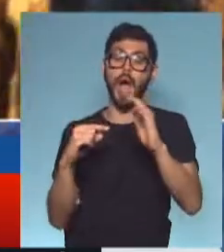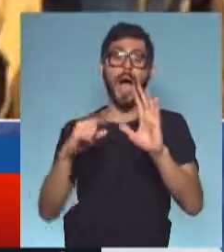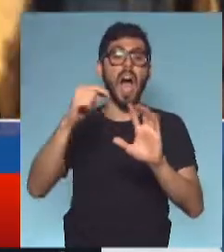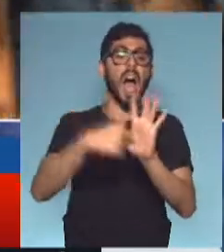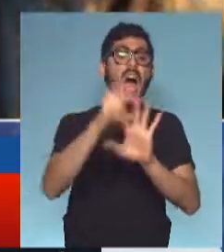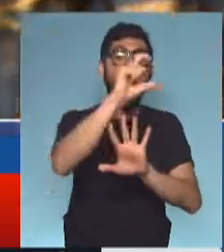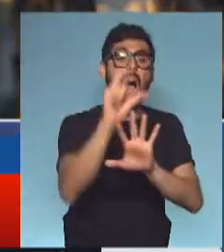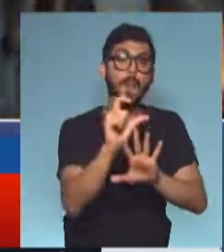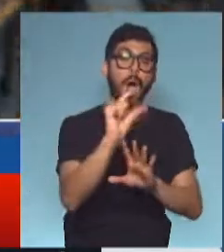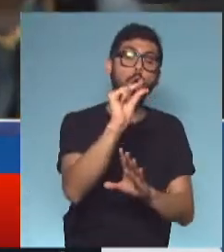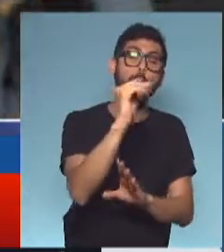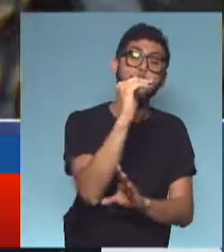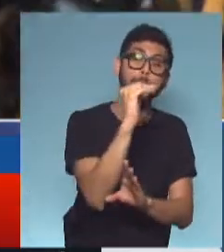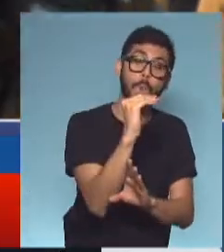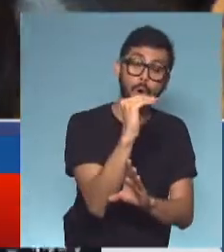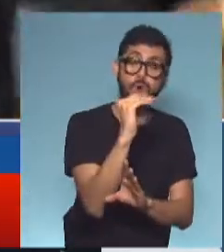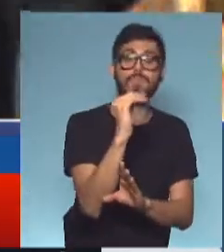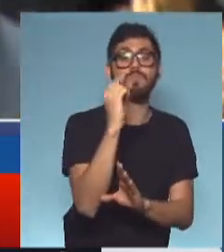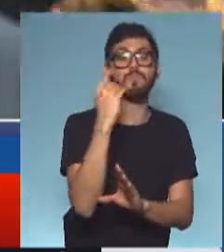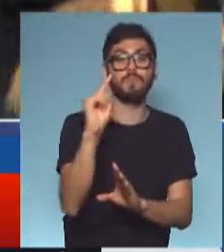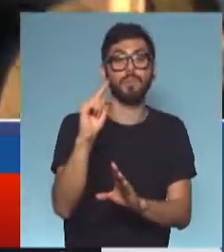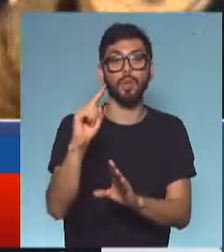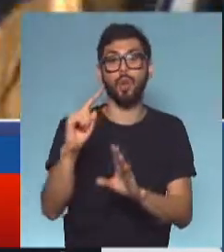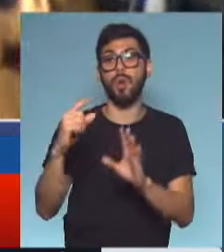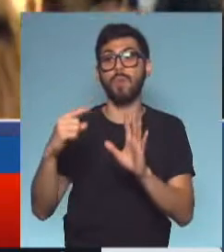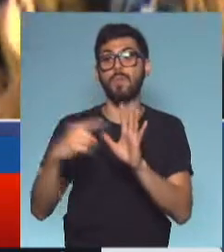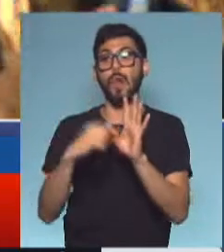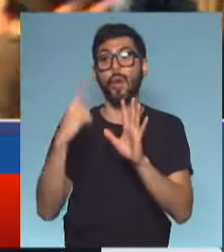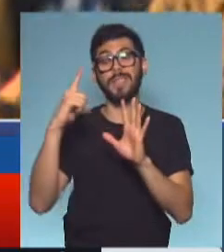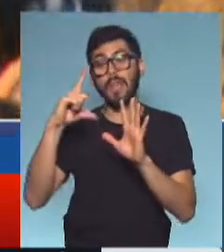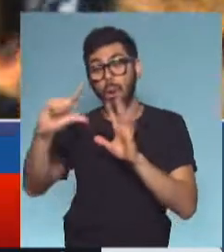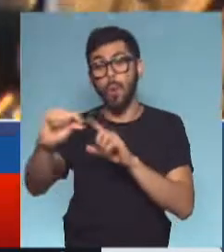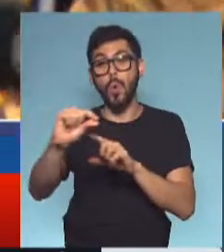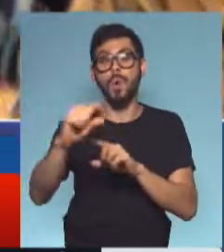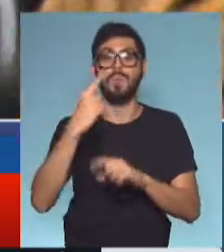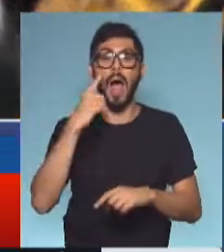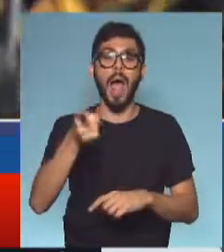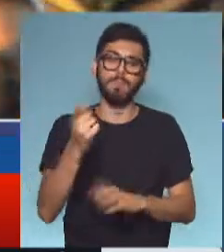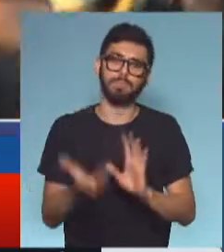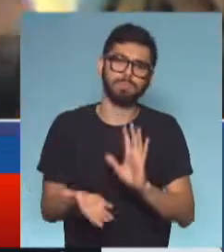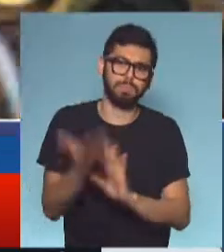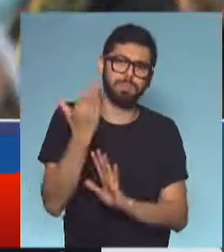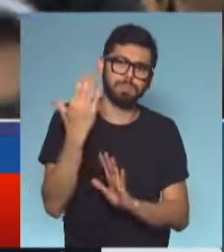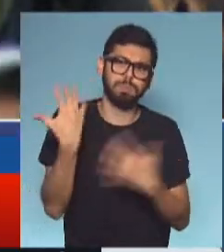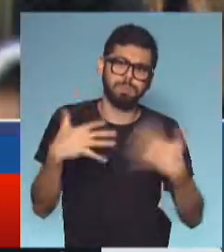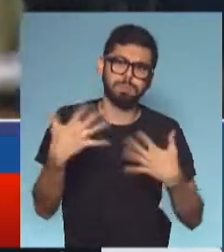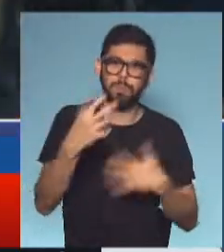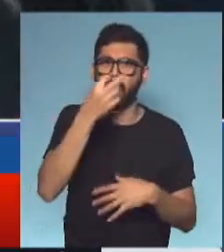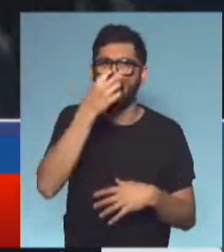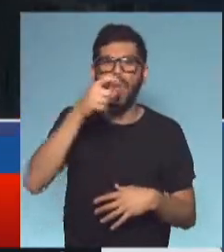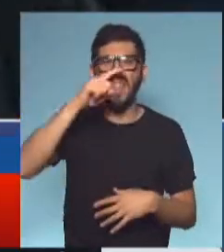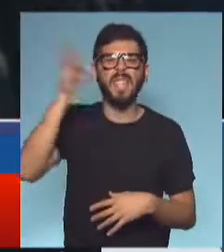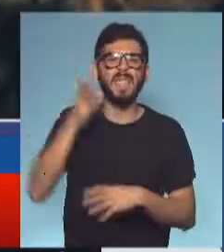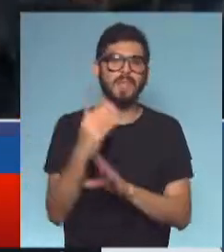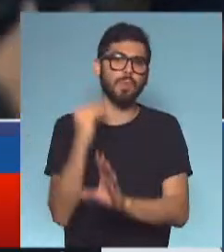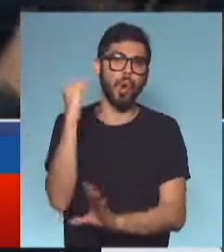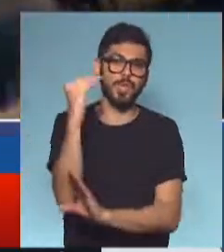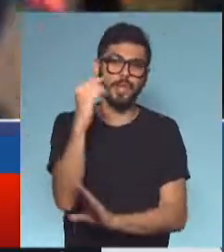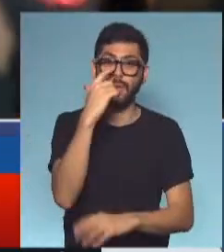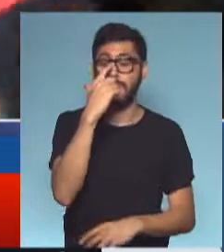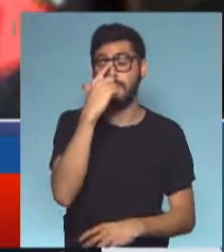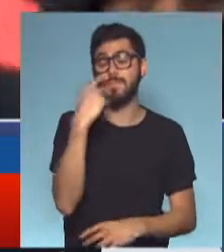y crecieron bastante, un 27% El en el interior. interior de la provincia. Ujú. Pero lo que nos preocupa realmente es que